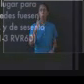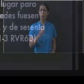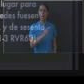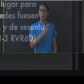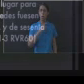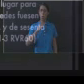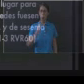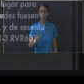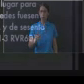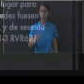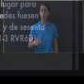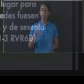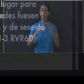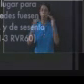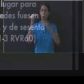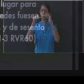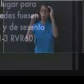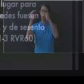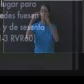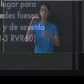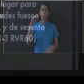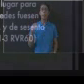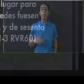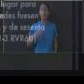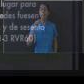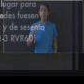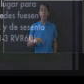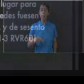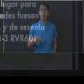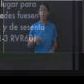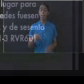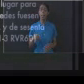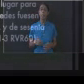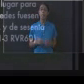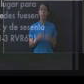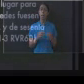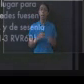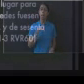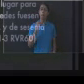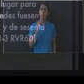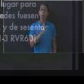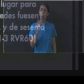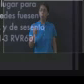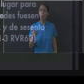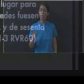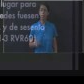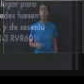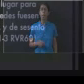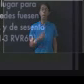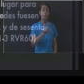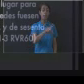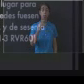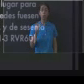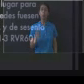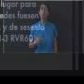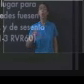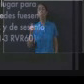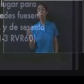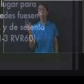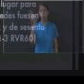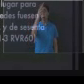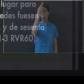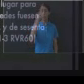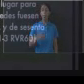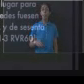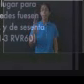esta orden la tuvo que encontrar otro rey, que era el rey Darío. El rey Darío da la orden de